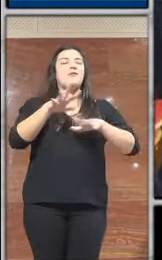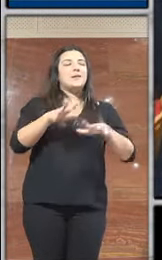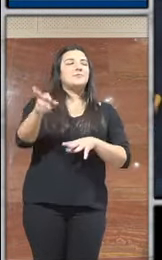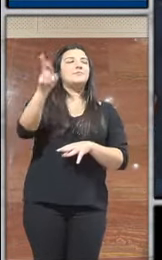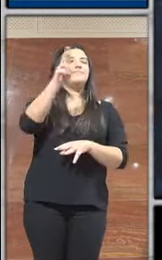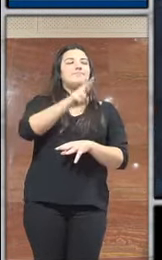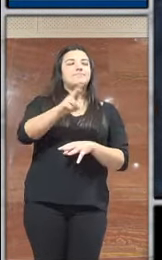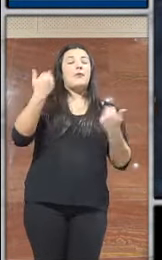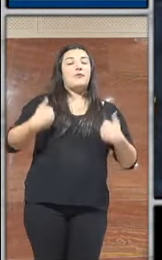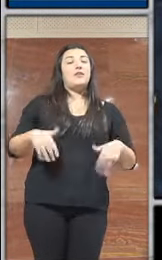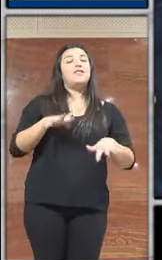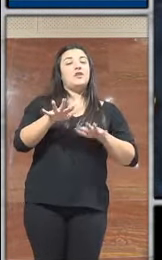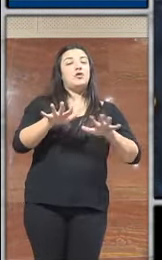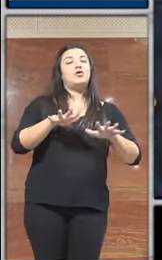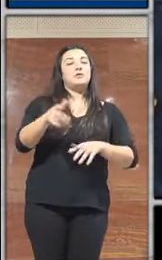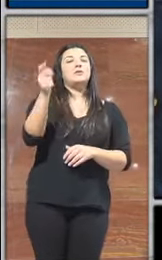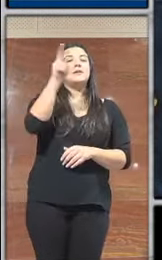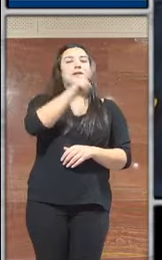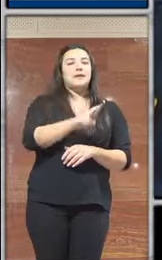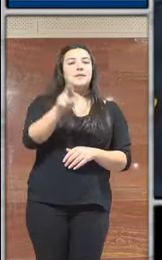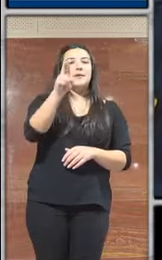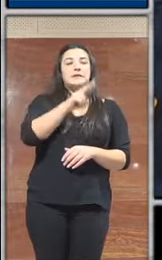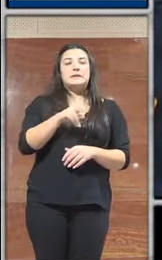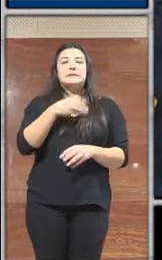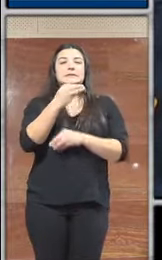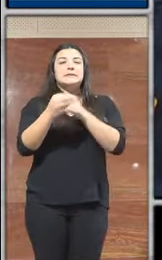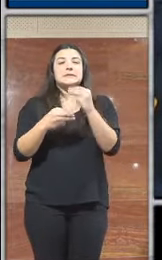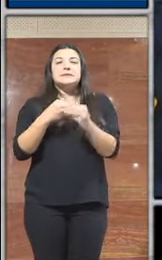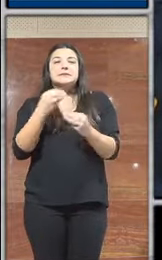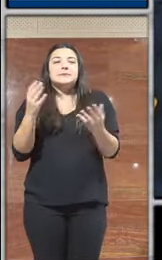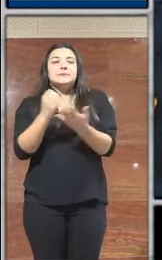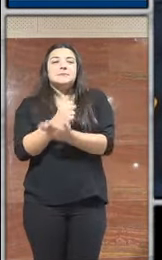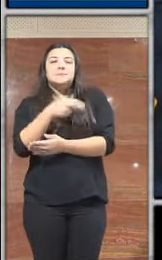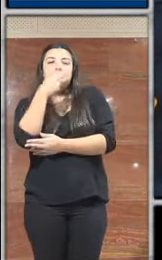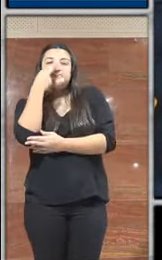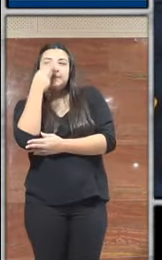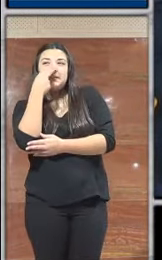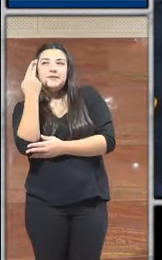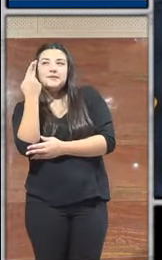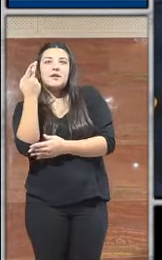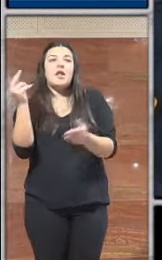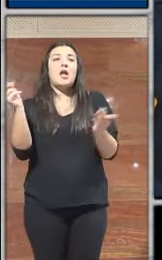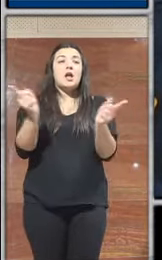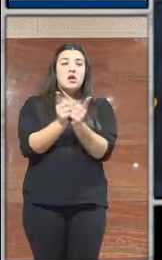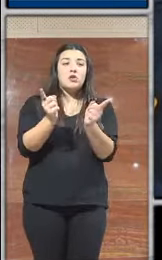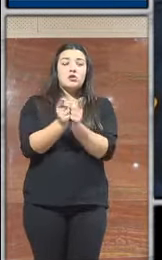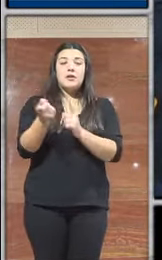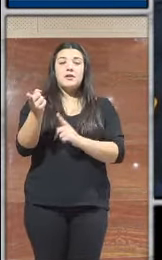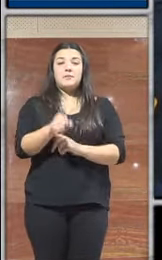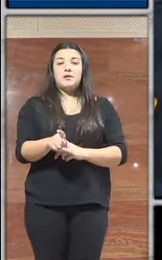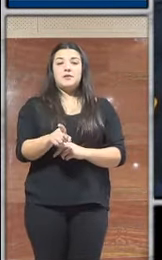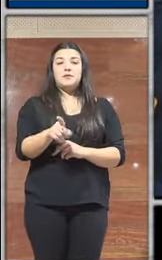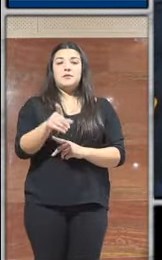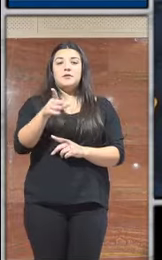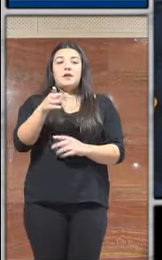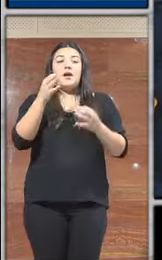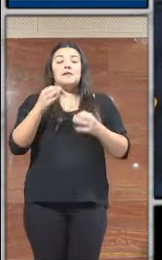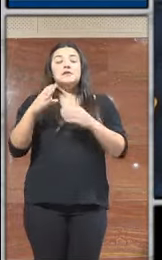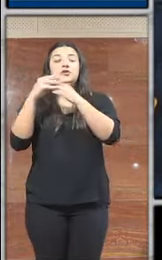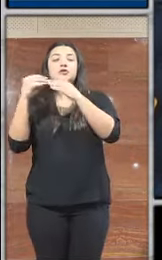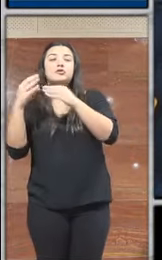movimientos físicos y no sé, hacer todo un poco más interesante y más ameno a la hora de que estos chicos hagan la rehabilitación que por